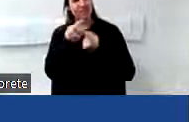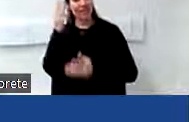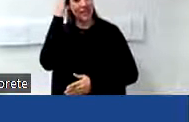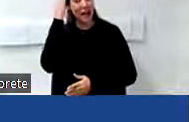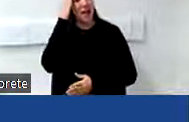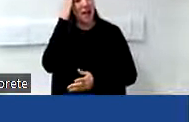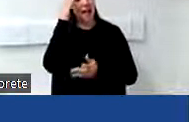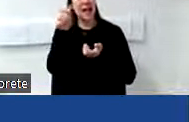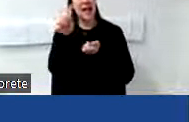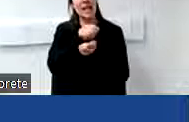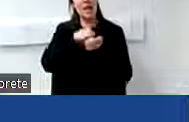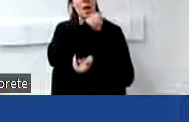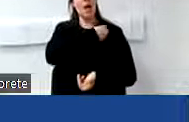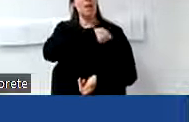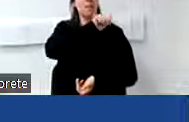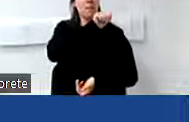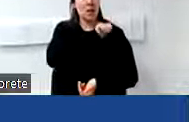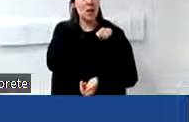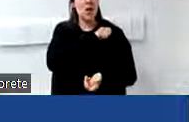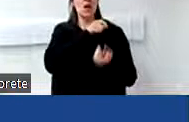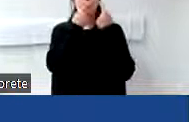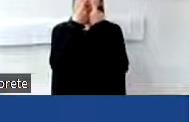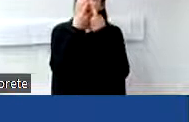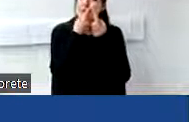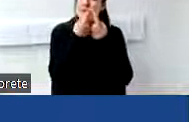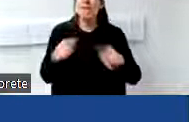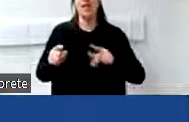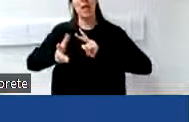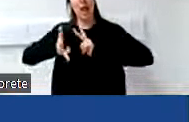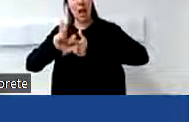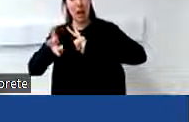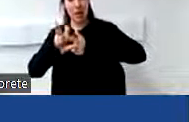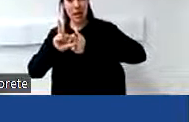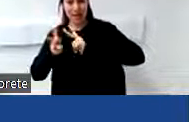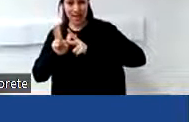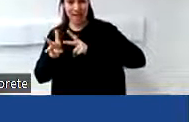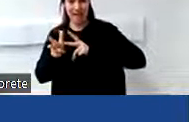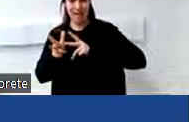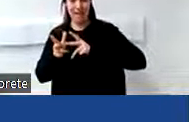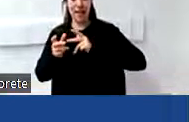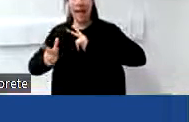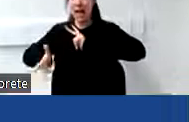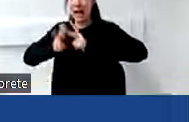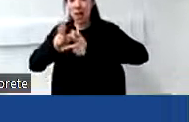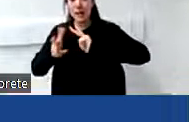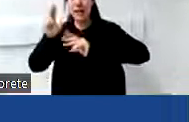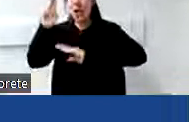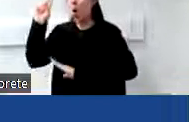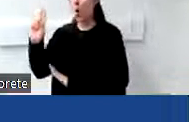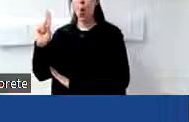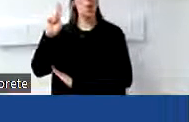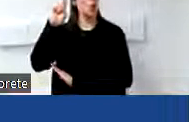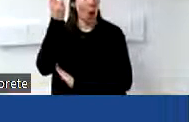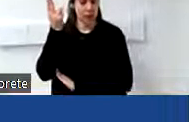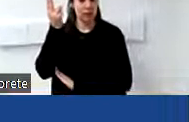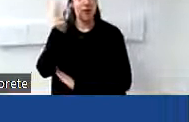idioma español es muy distinto de lo que es la lengua de señas, y la lengua de señas es uruguaya. Si